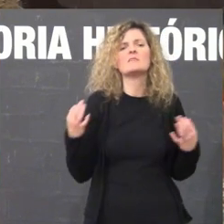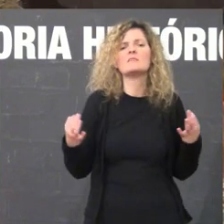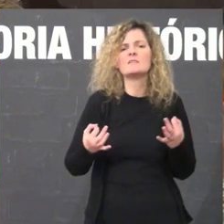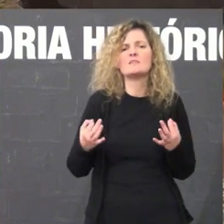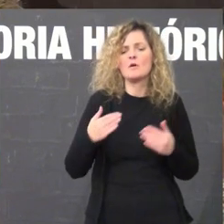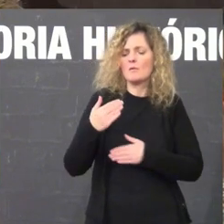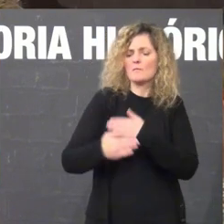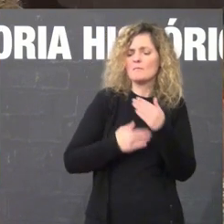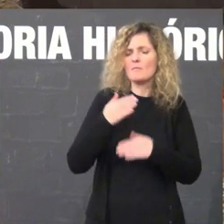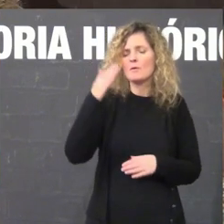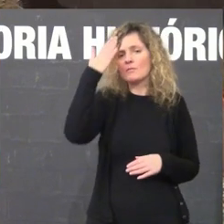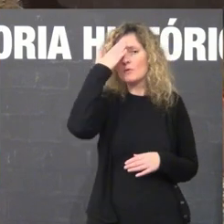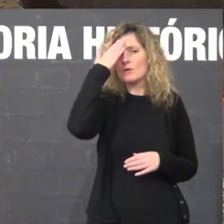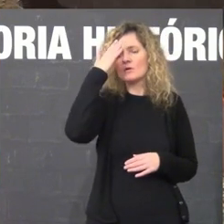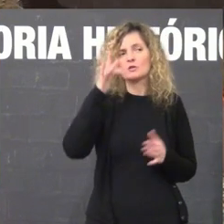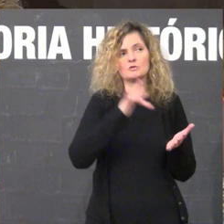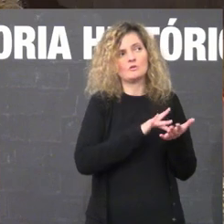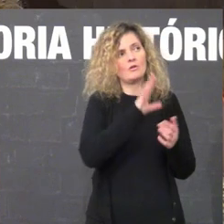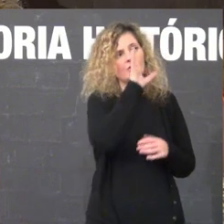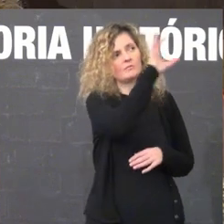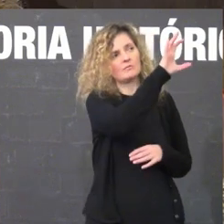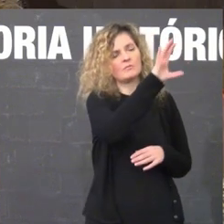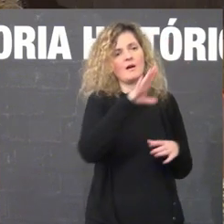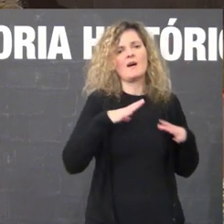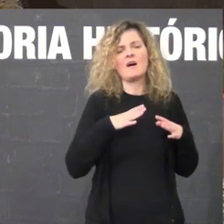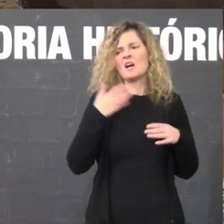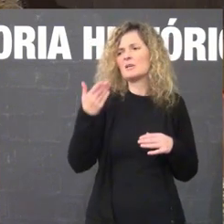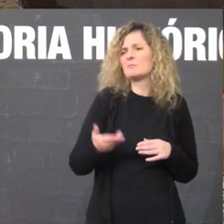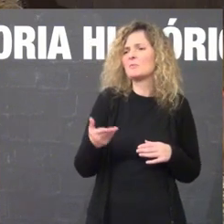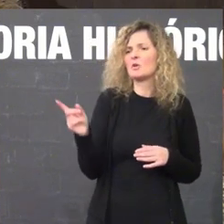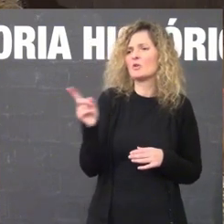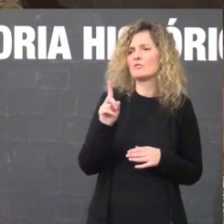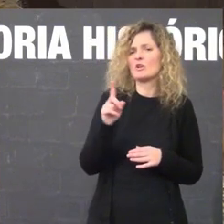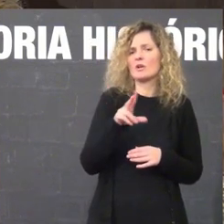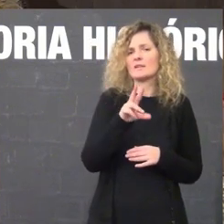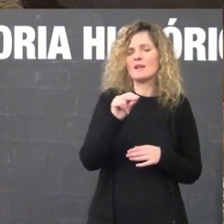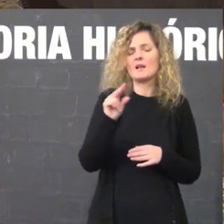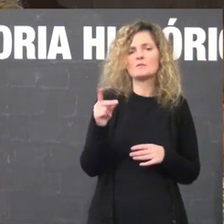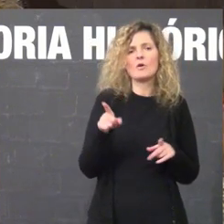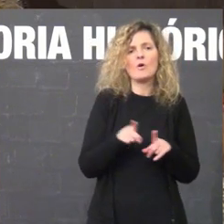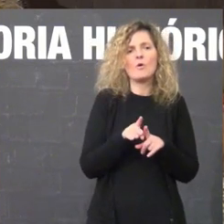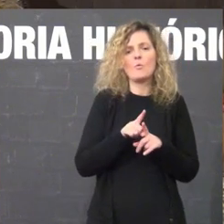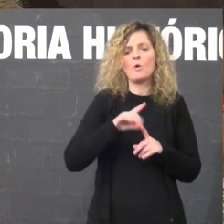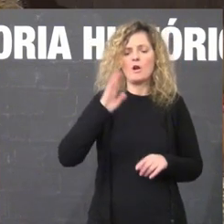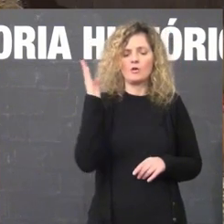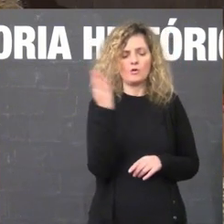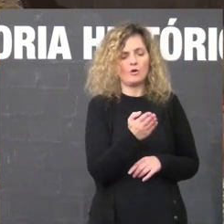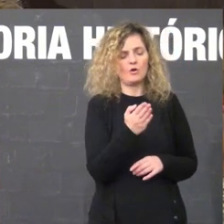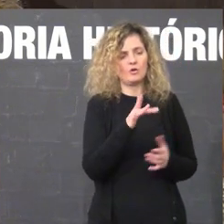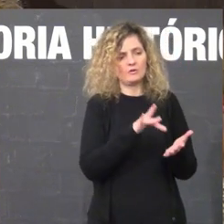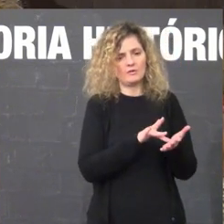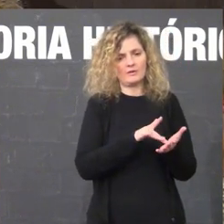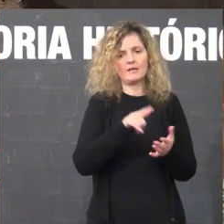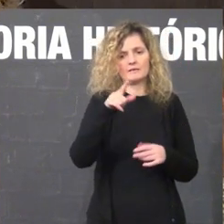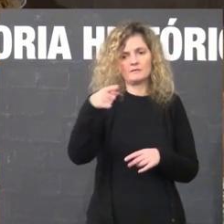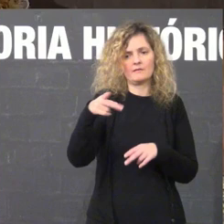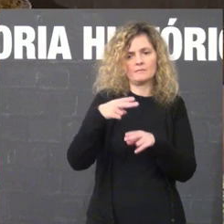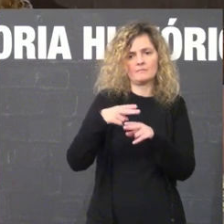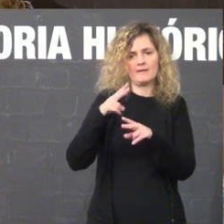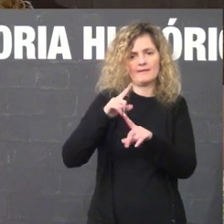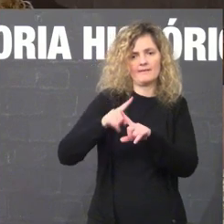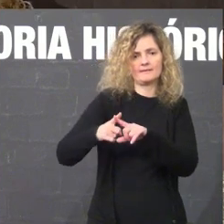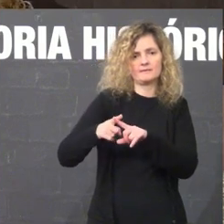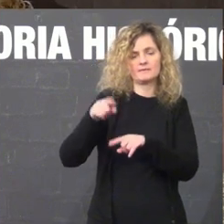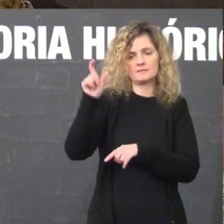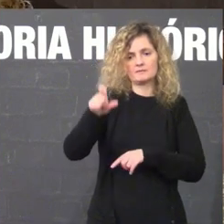ese proceso memorialista que ha habido en Argentina no es importante tanto por las condenas a los genocidas que también por supuesto